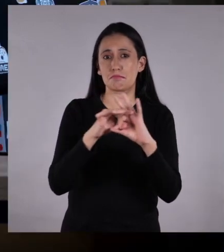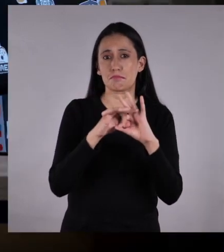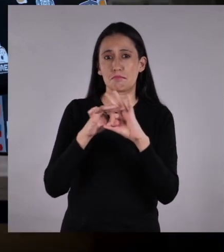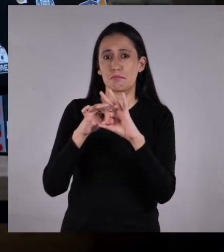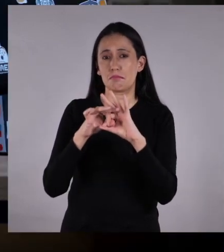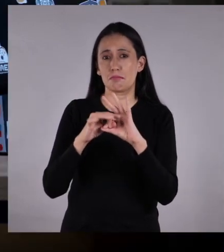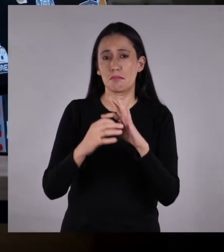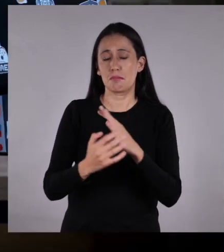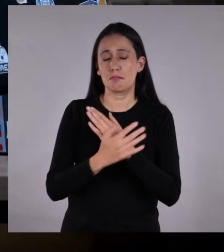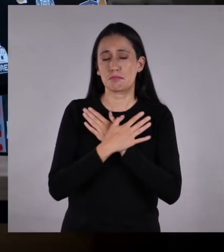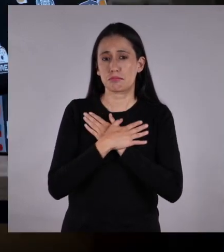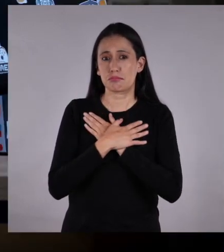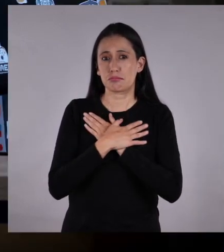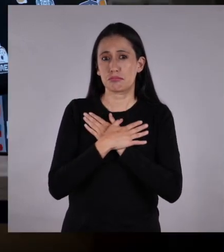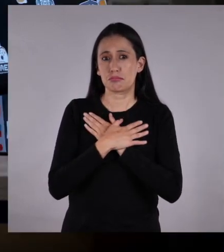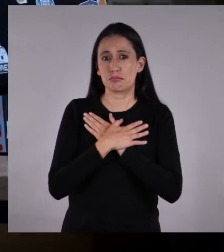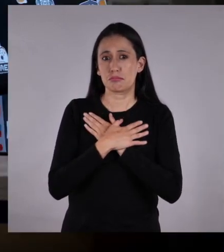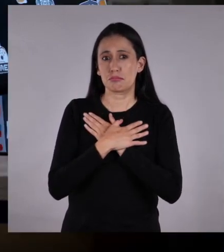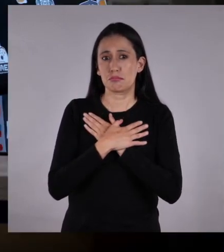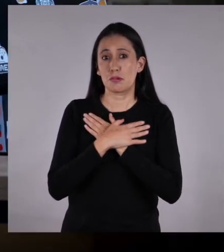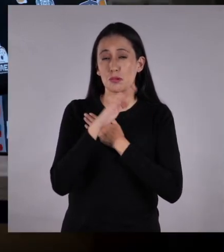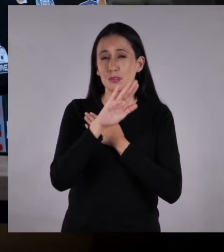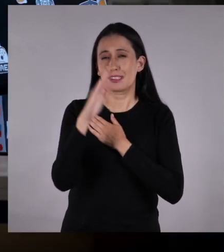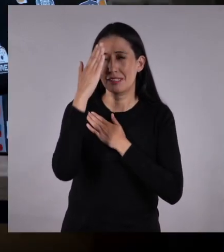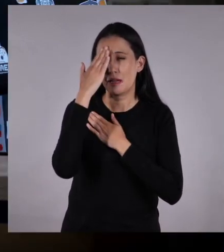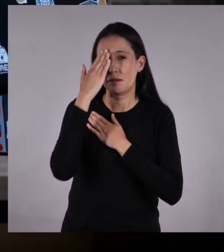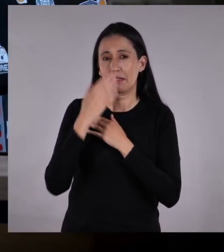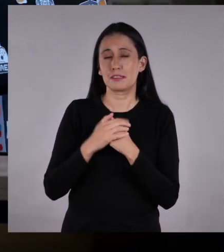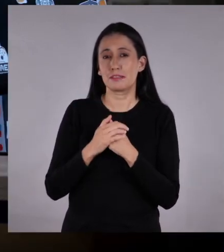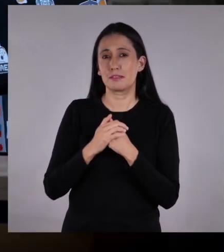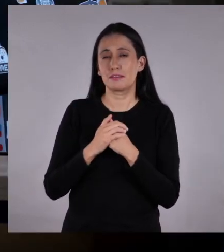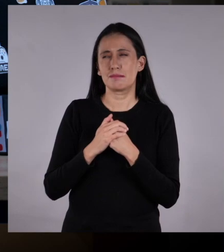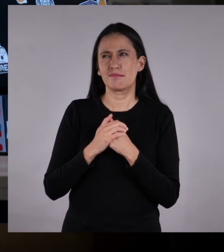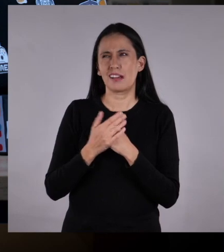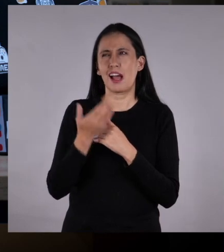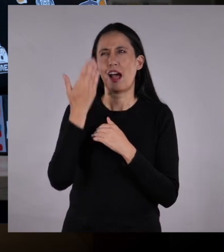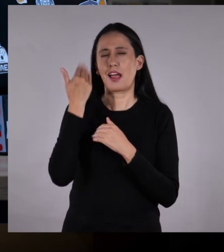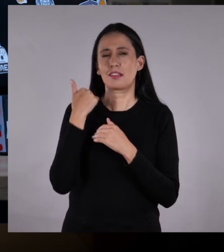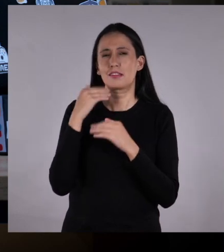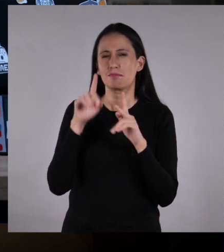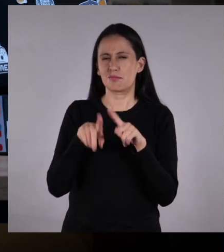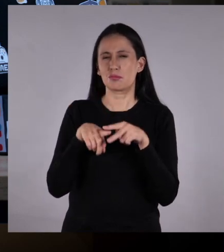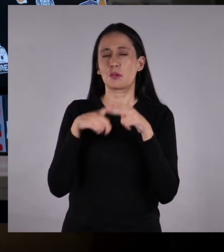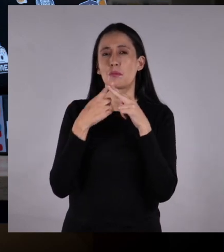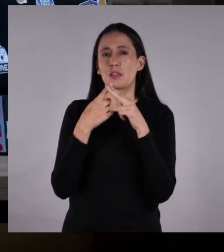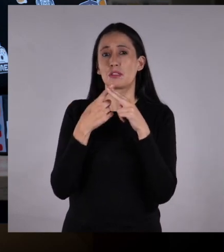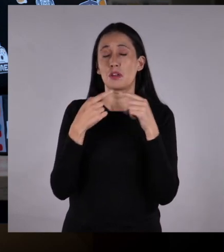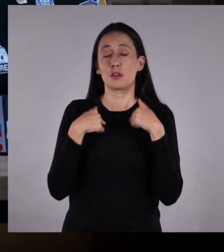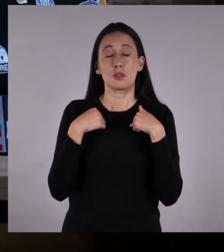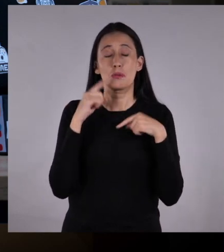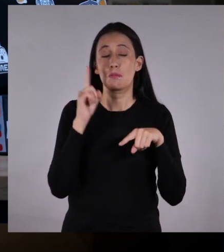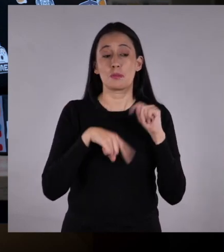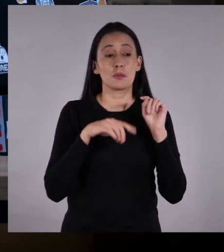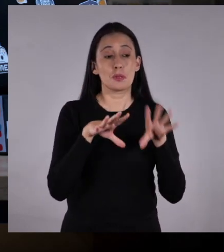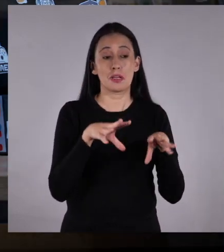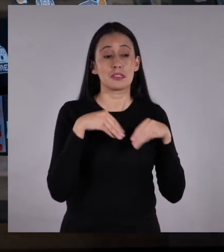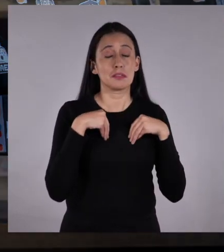Saben, al principio fue súper difícil. No era capaz de aceptarlo. Es que